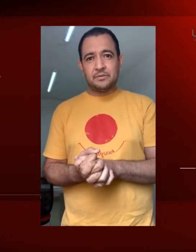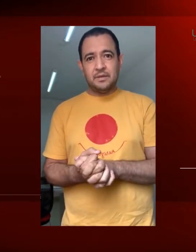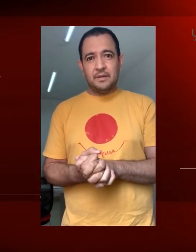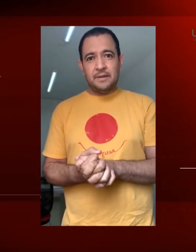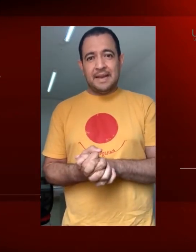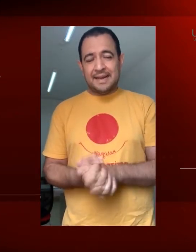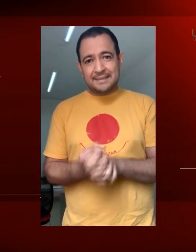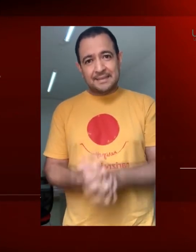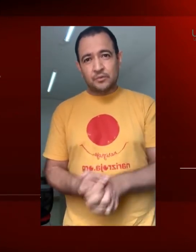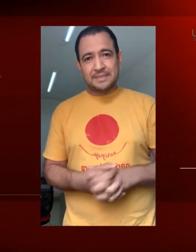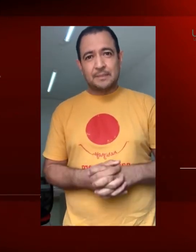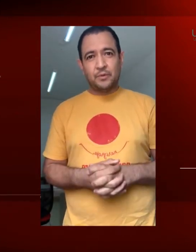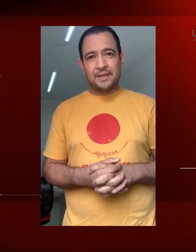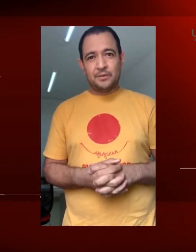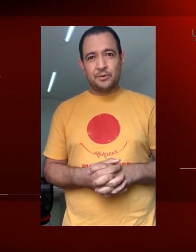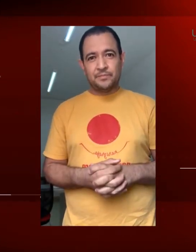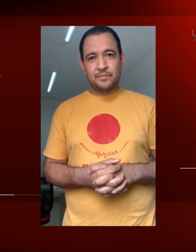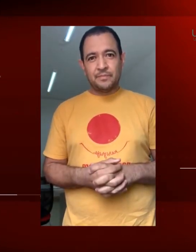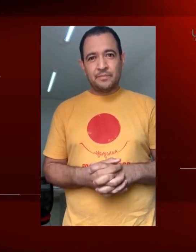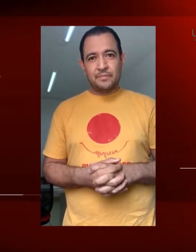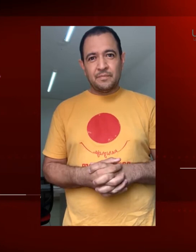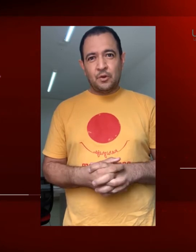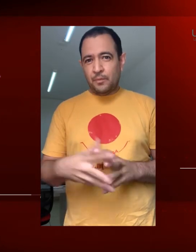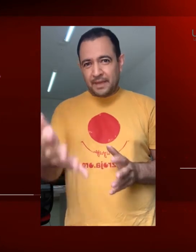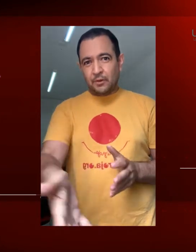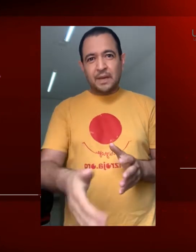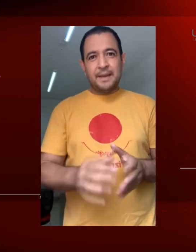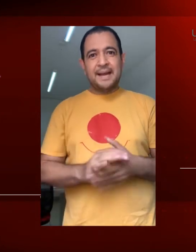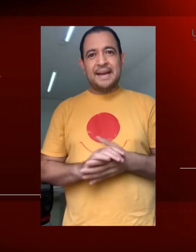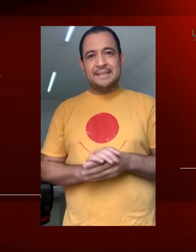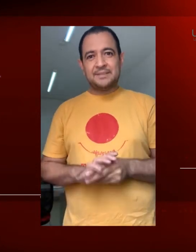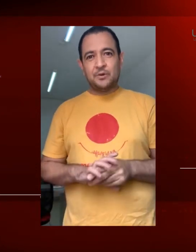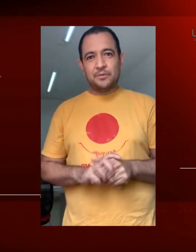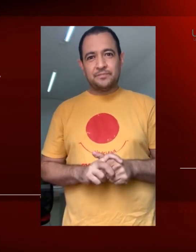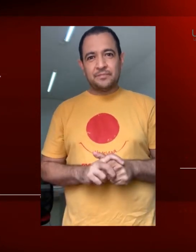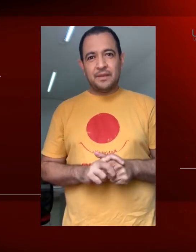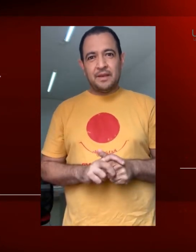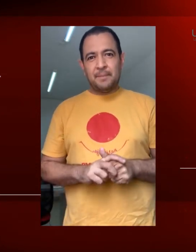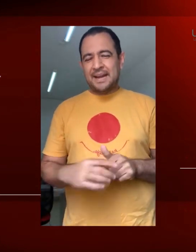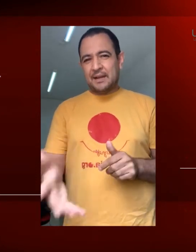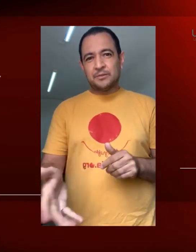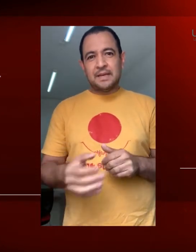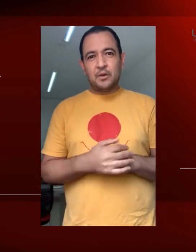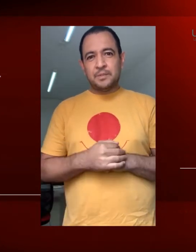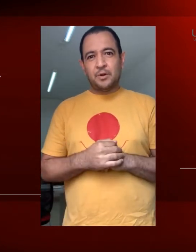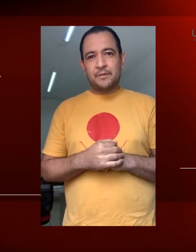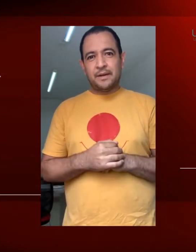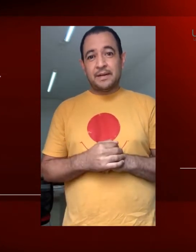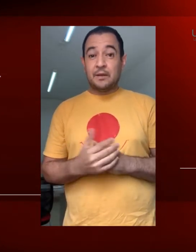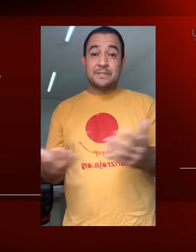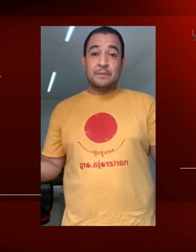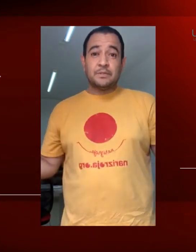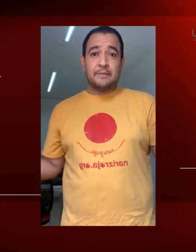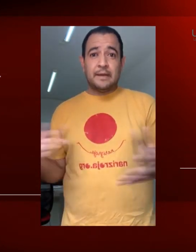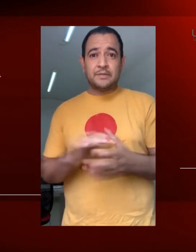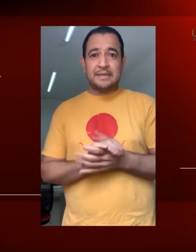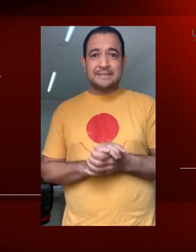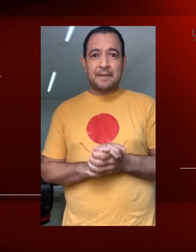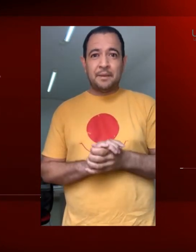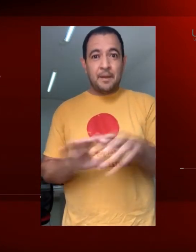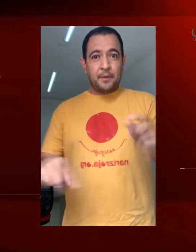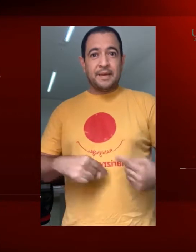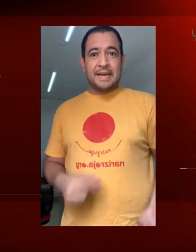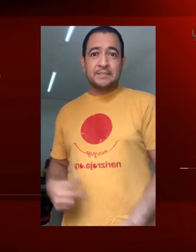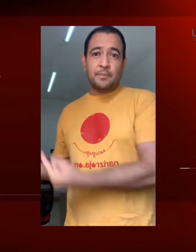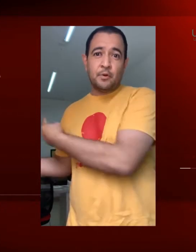chingados. La gente se nos está muriendo. Lo invito a que venga a Jalisco para que nos diga lo mismo que Ferrer, que no estamos afiliados al